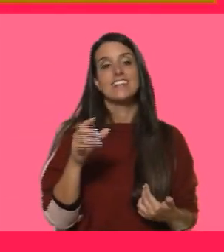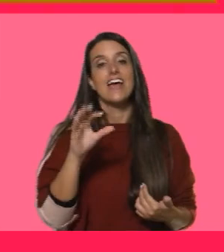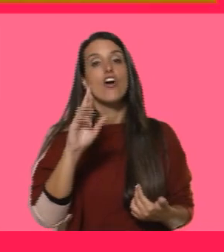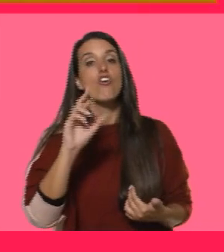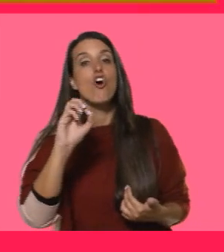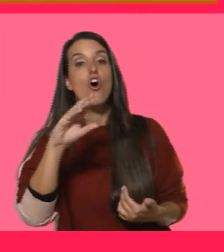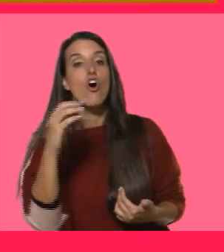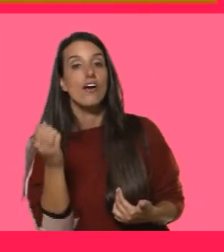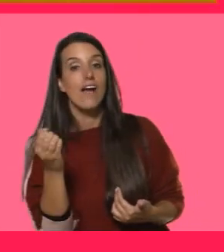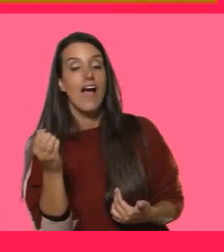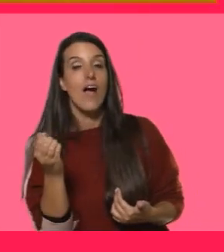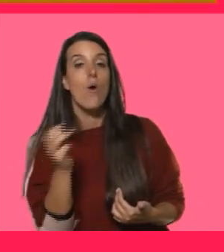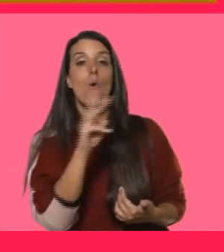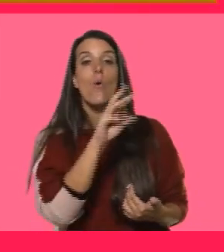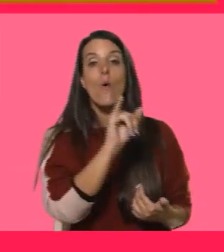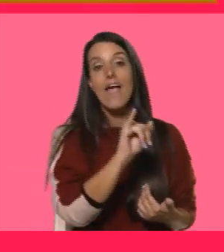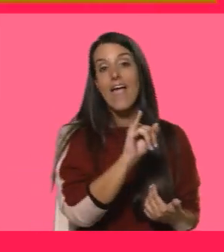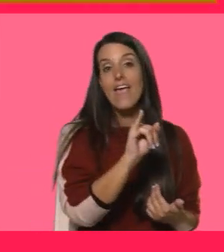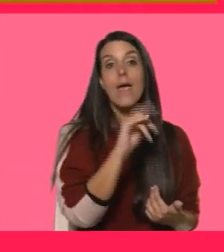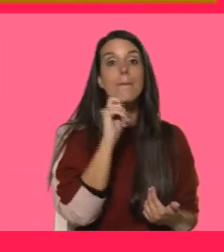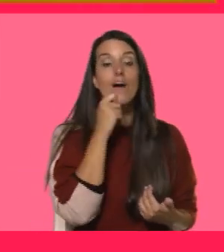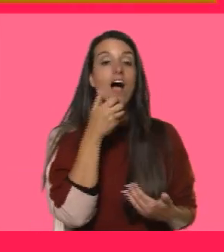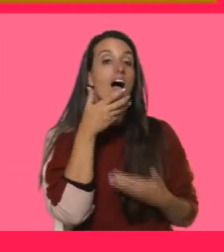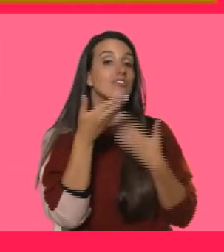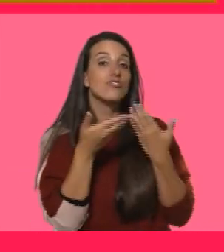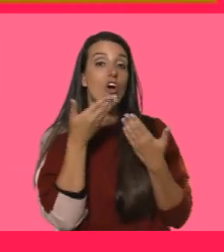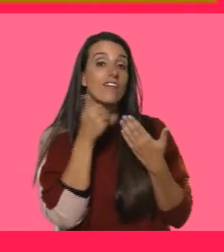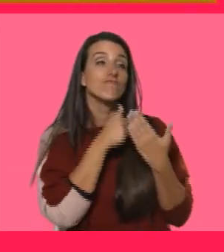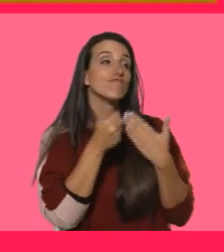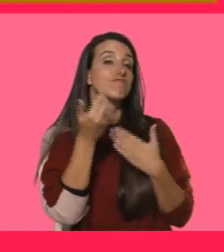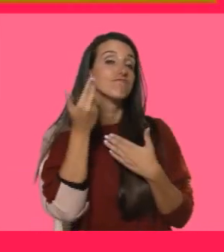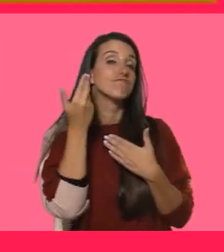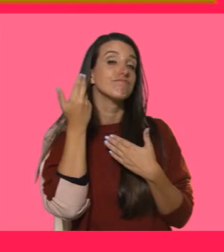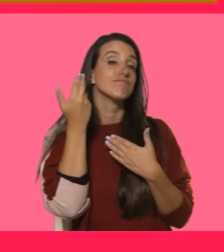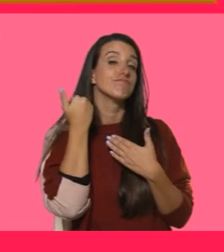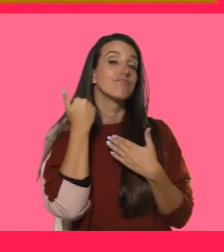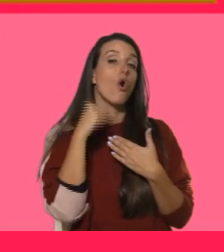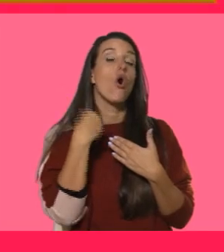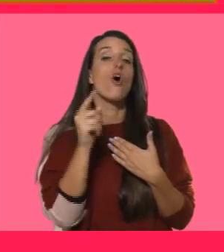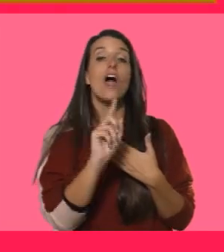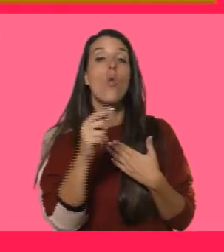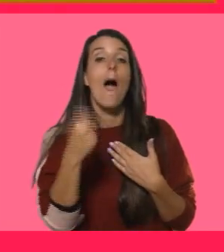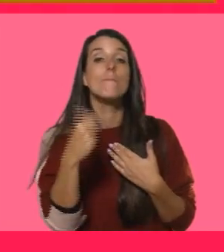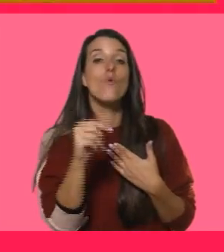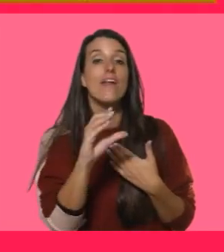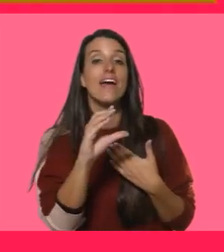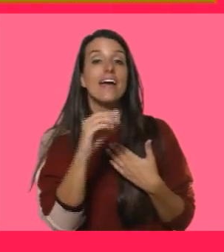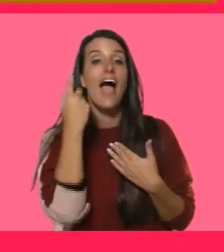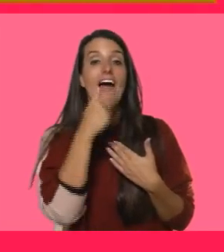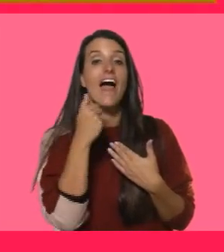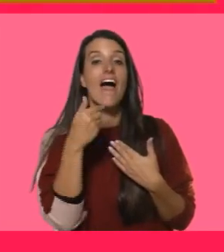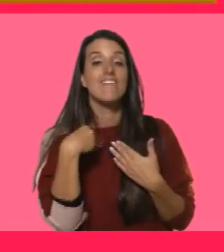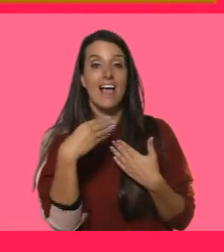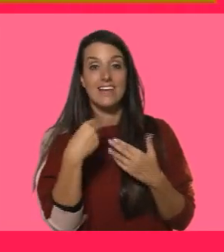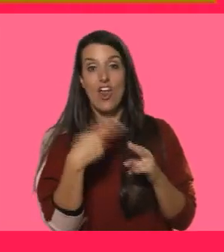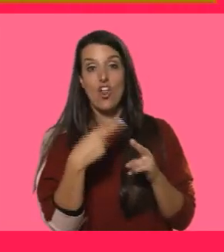Roca, Juera Güey, cosas así, canciones que siempre... No te apures, cara blanca, más o menos eso, pero no las vi.